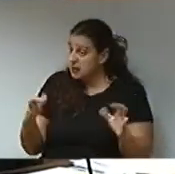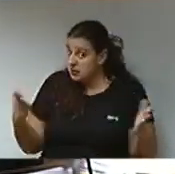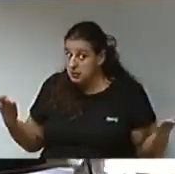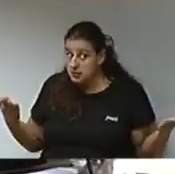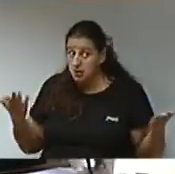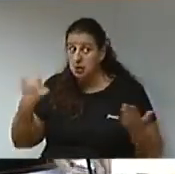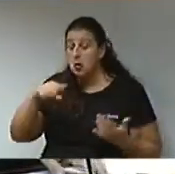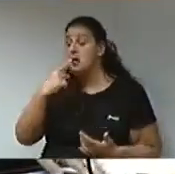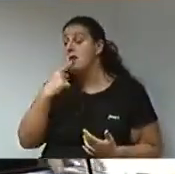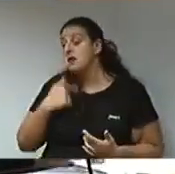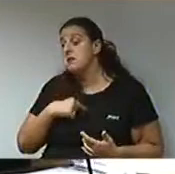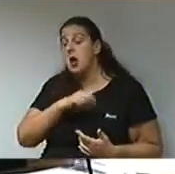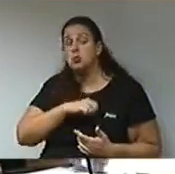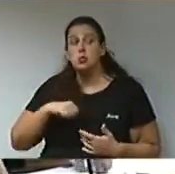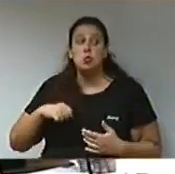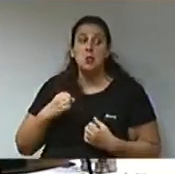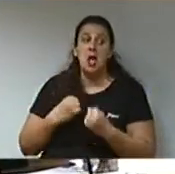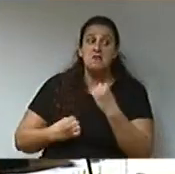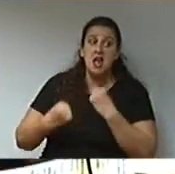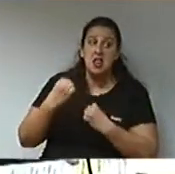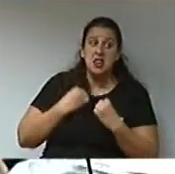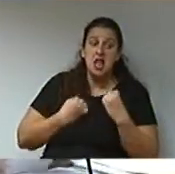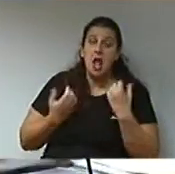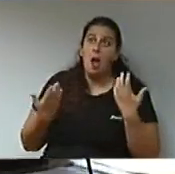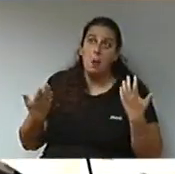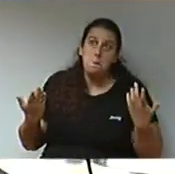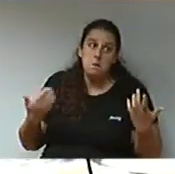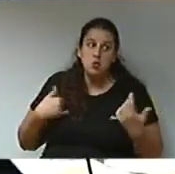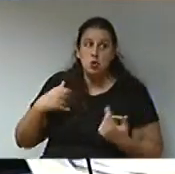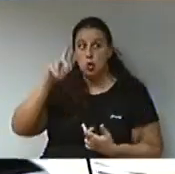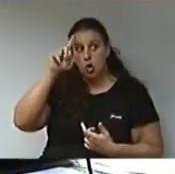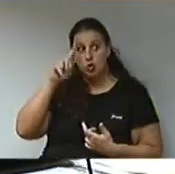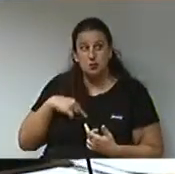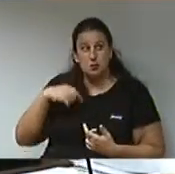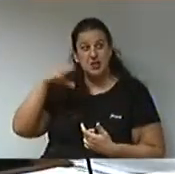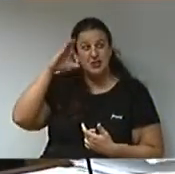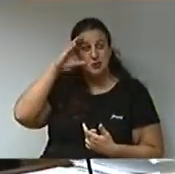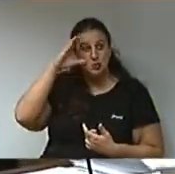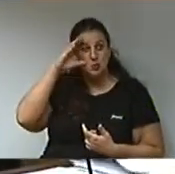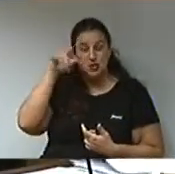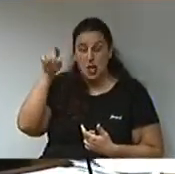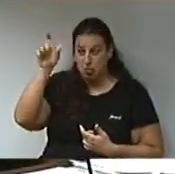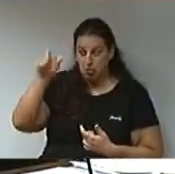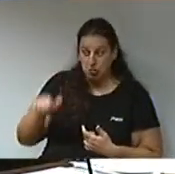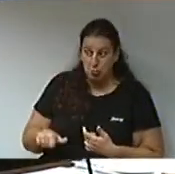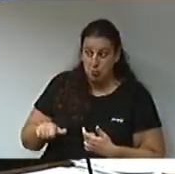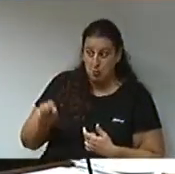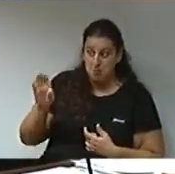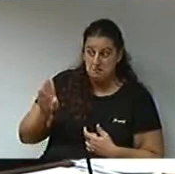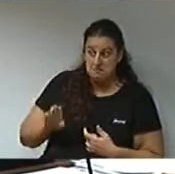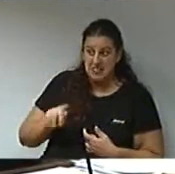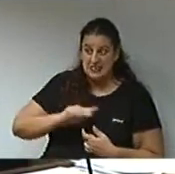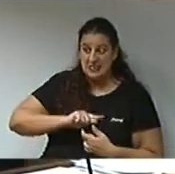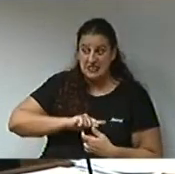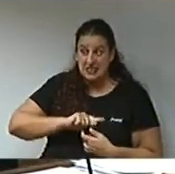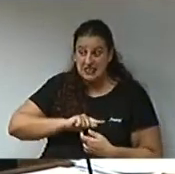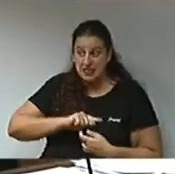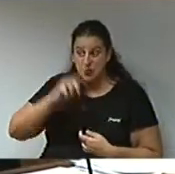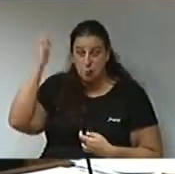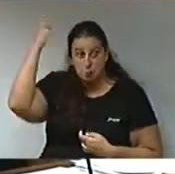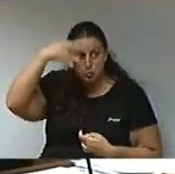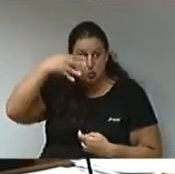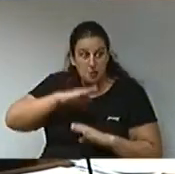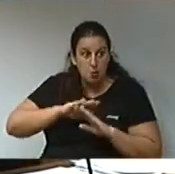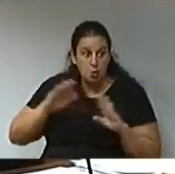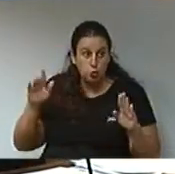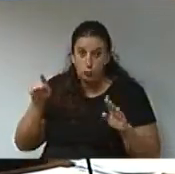decidir. Autonomía financiera. Lo que no sé es que le he oído ya prácticamente y parecía que estaba escuchando a Puigdemont. Casi está de hablar